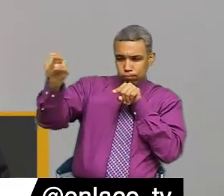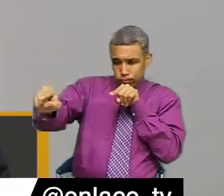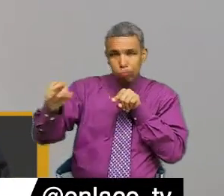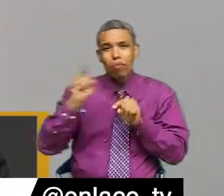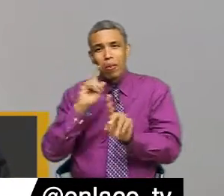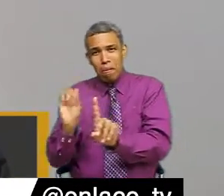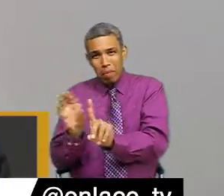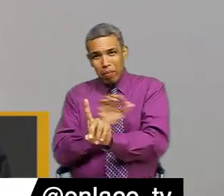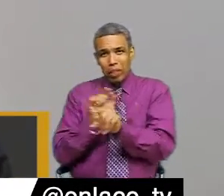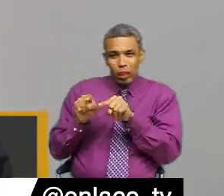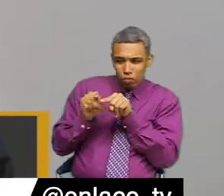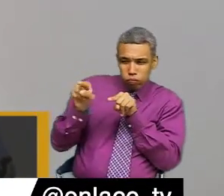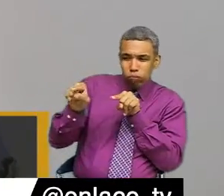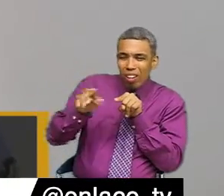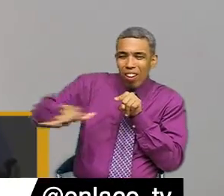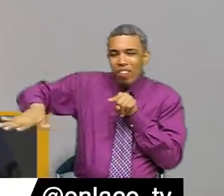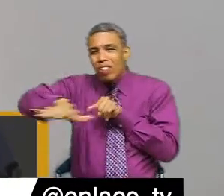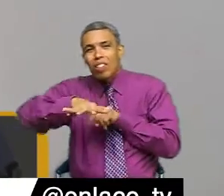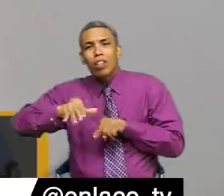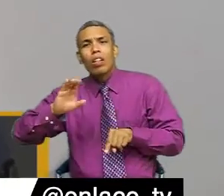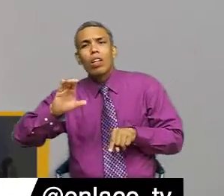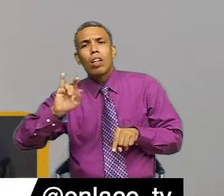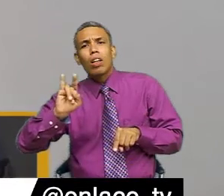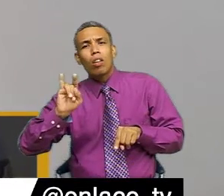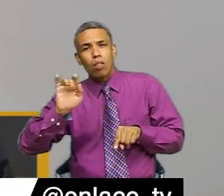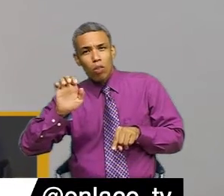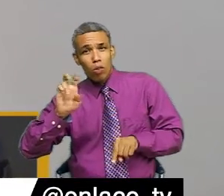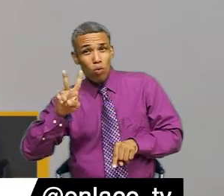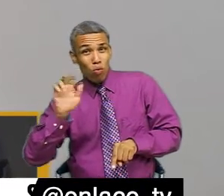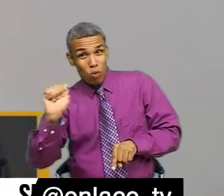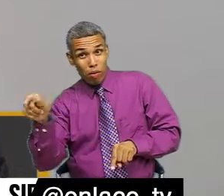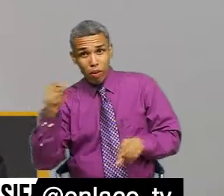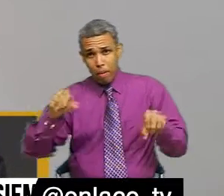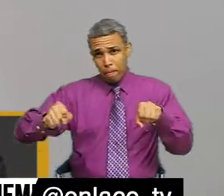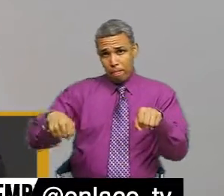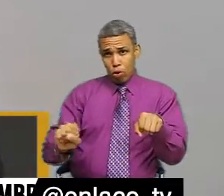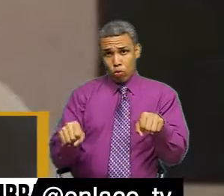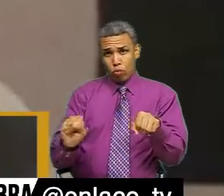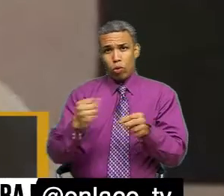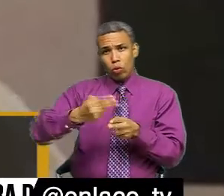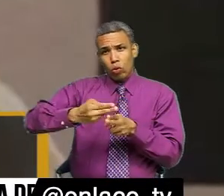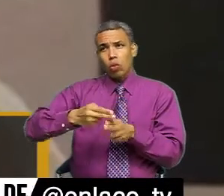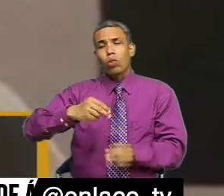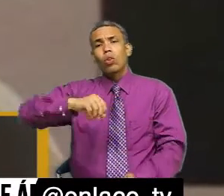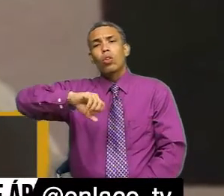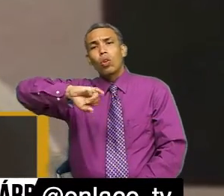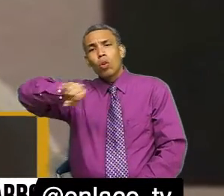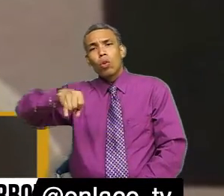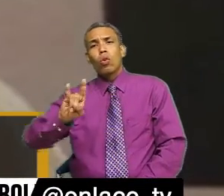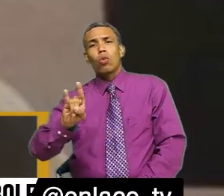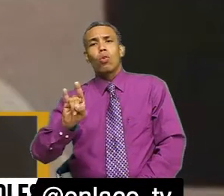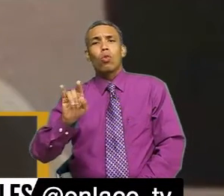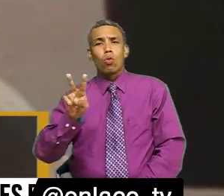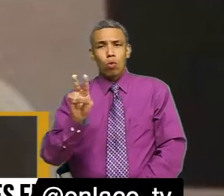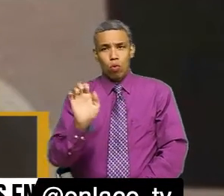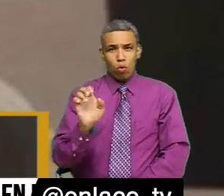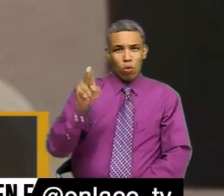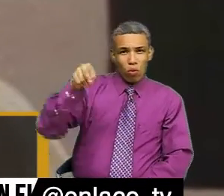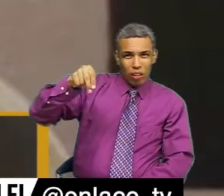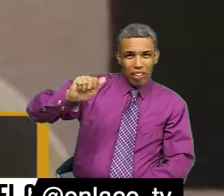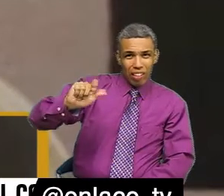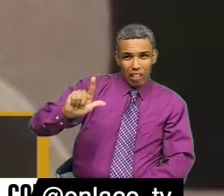como La Cueva. Un motociclista de nombre Juvenal Acosta Pacheco, de